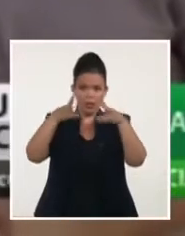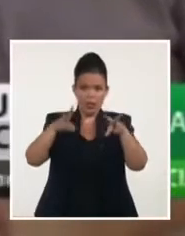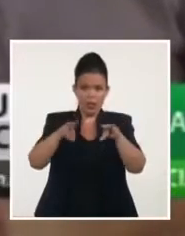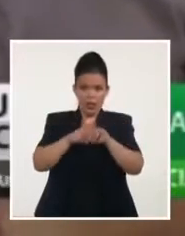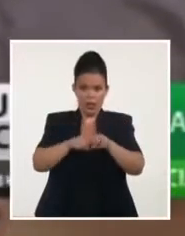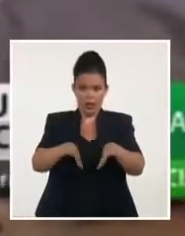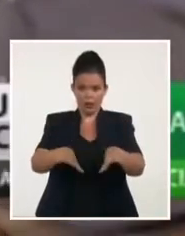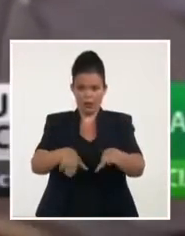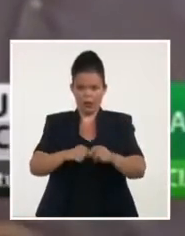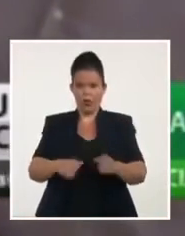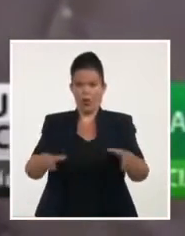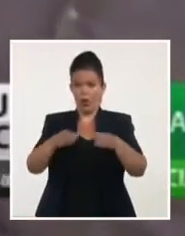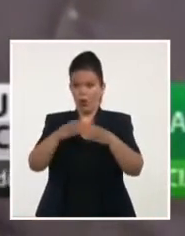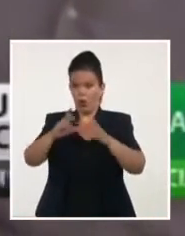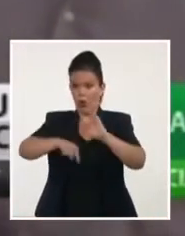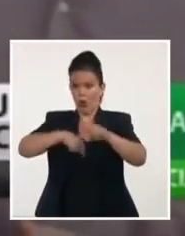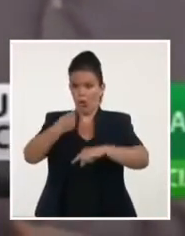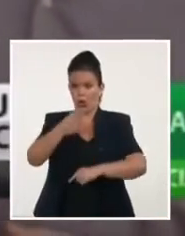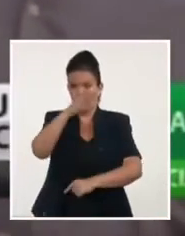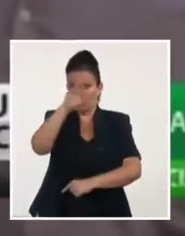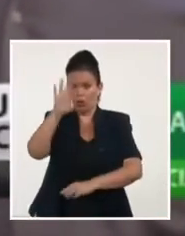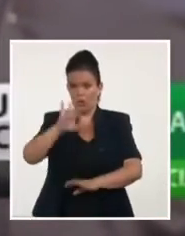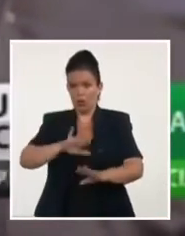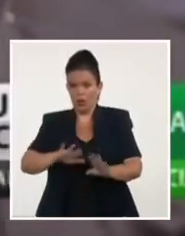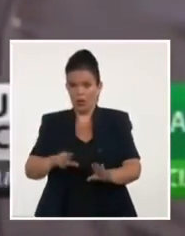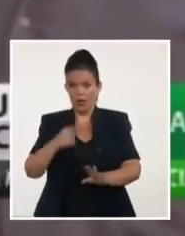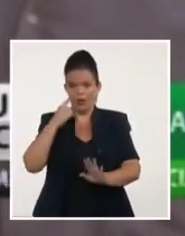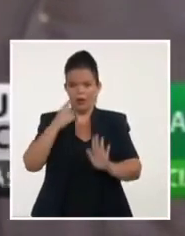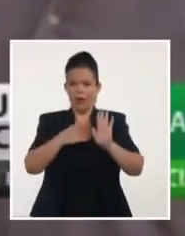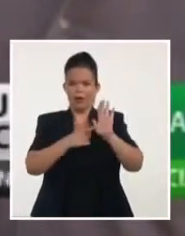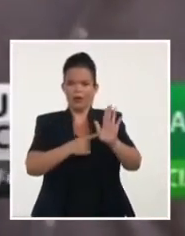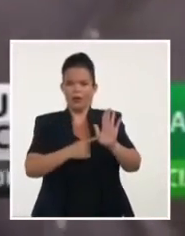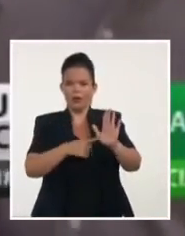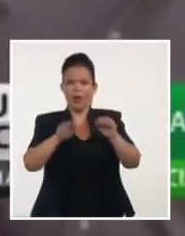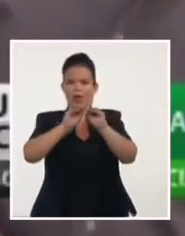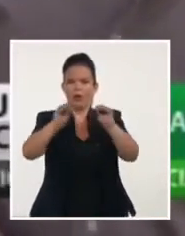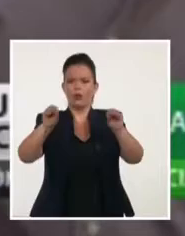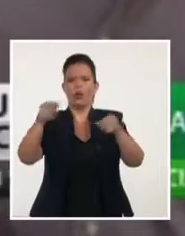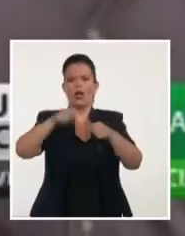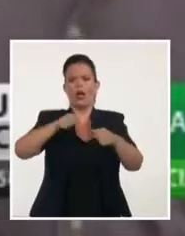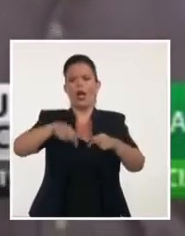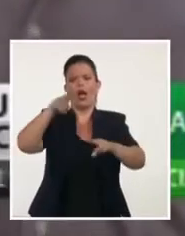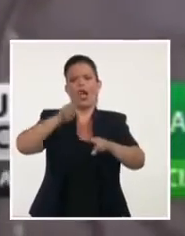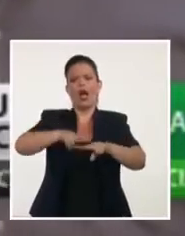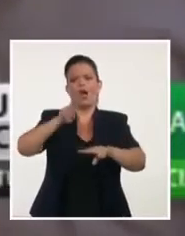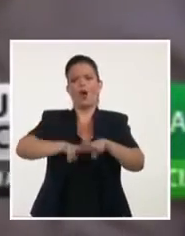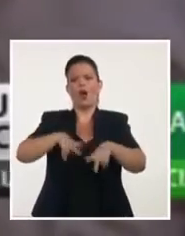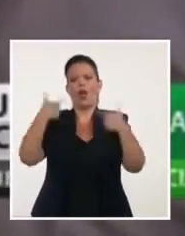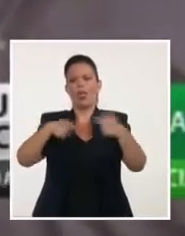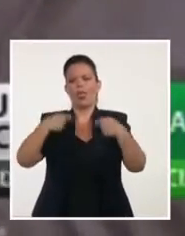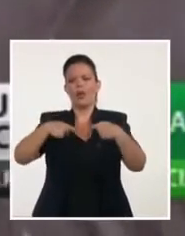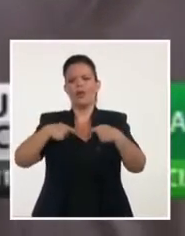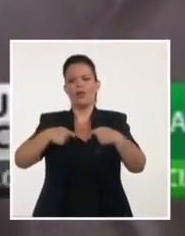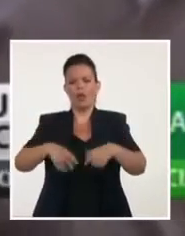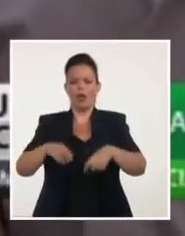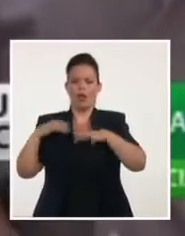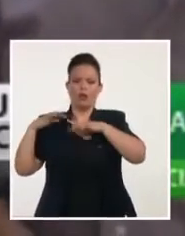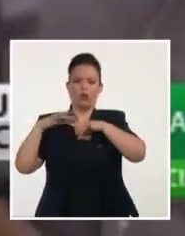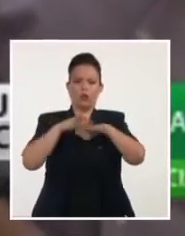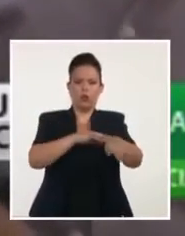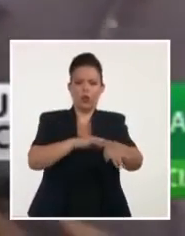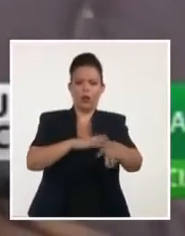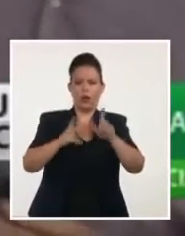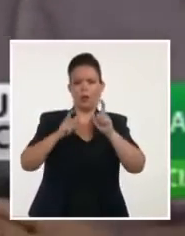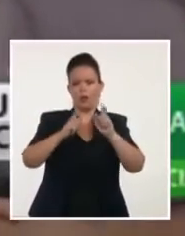en Cuba, que habían hecho el llamado a que La Habana se sumase, ¿no? Ellos sabían la necesidad, además, y la importancia de que si La